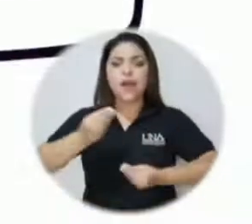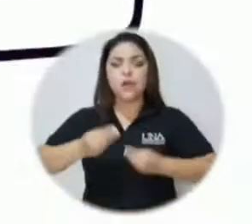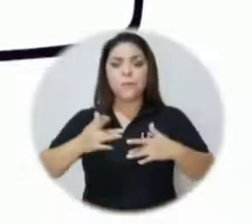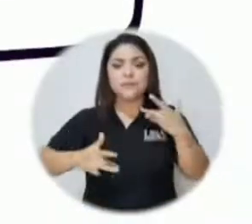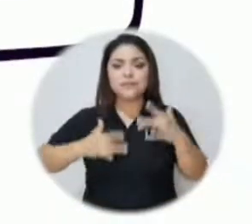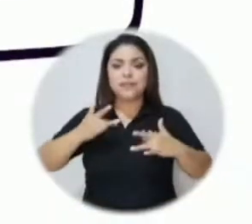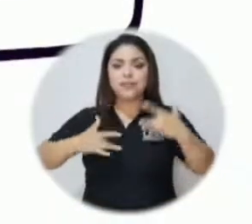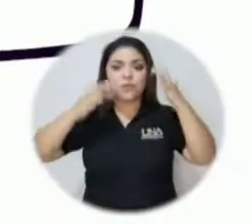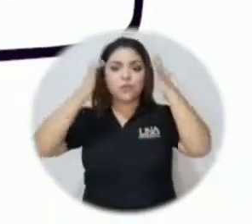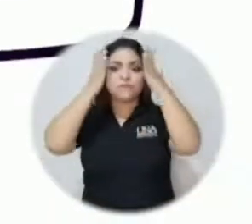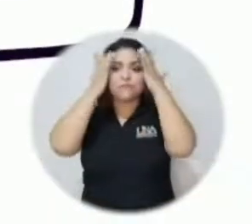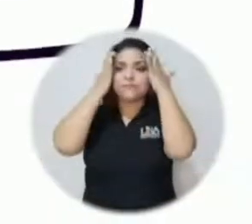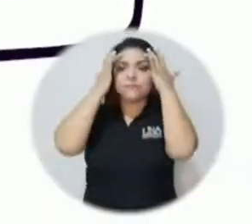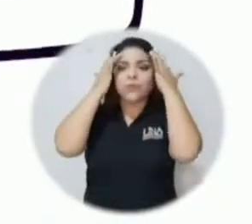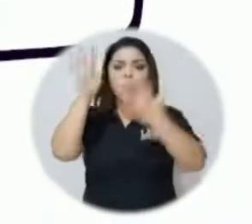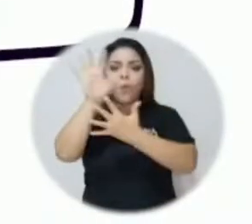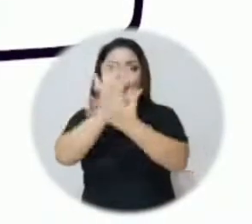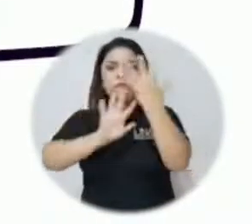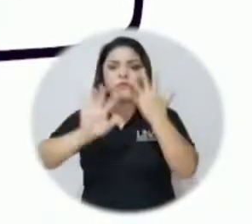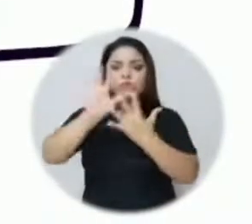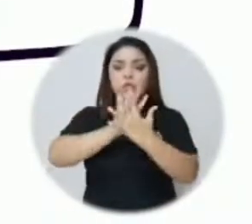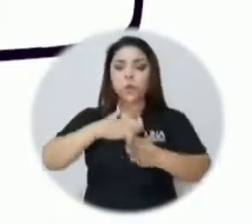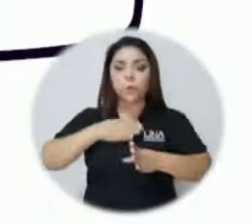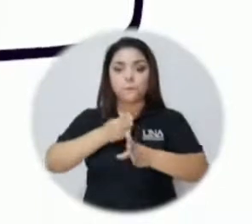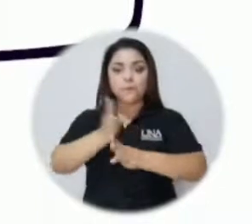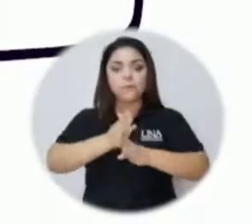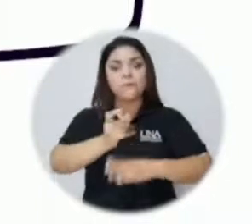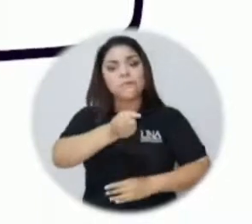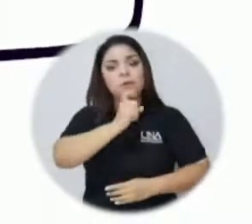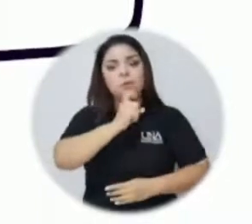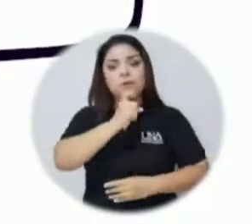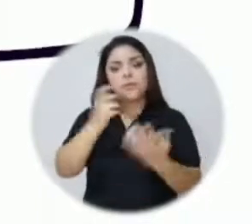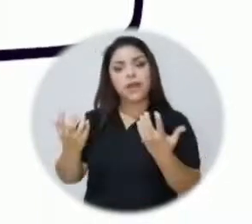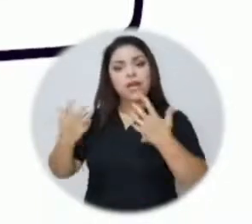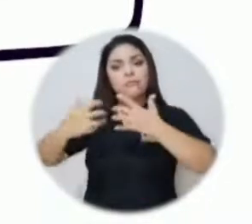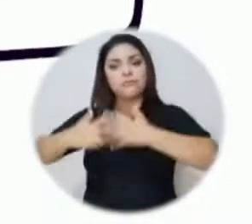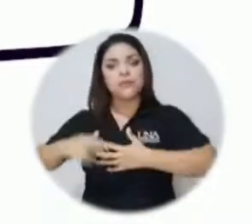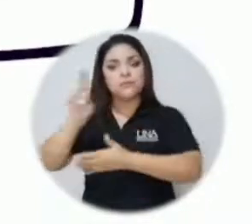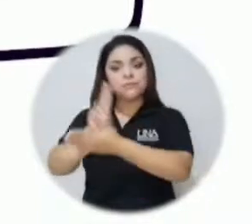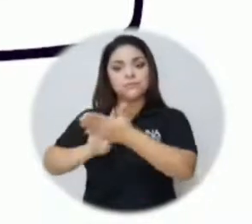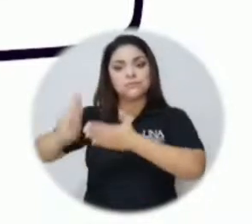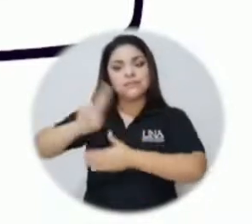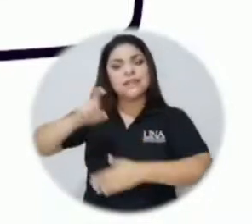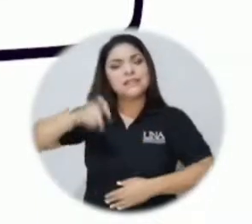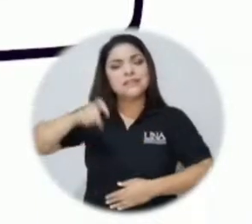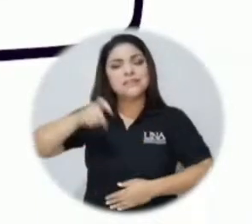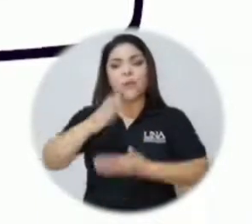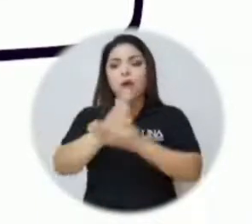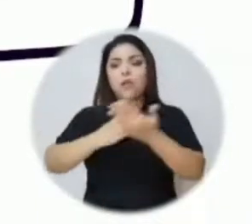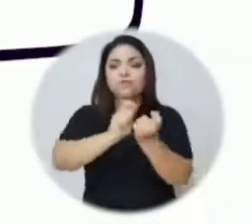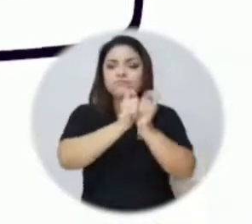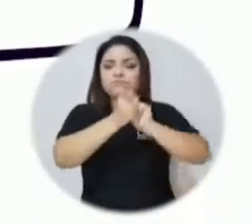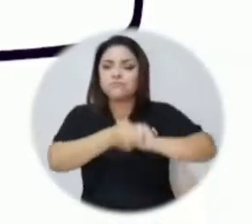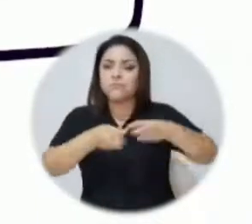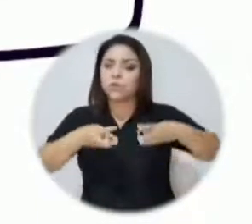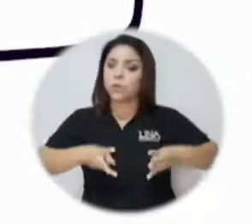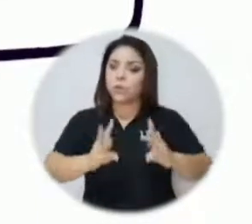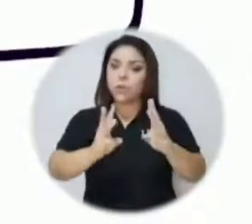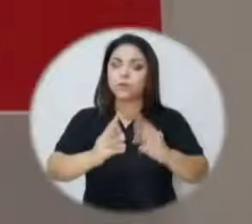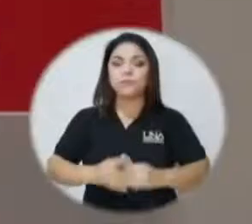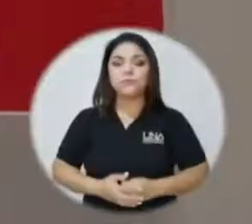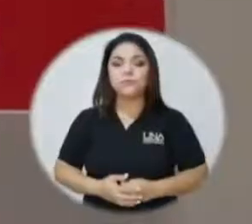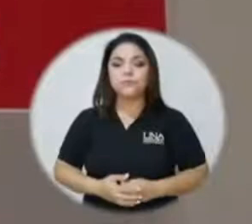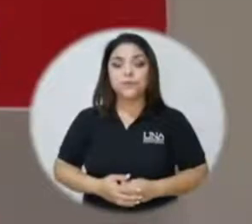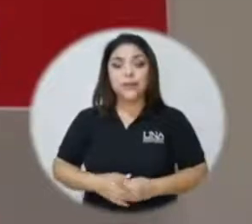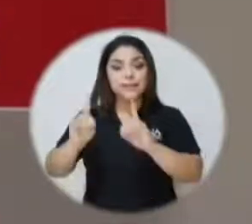¿Qué puedo hacer si me siento ansioso, confundido con mi carrera, me está costando adaptarme a la U o requiero algún ajuste